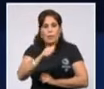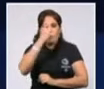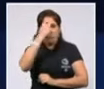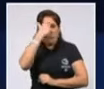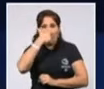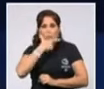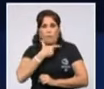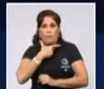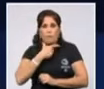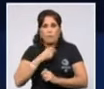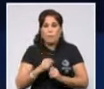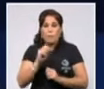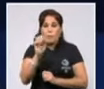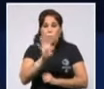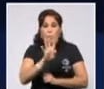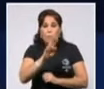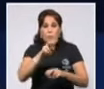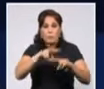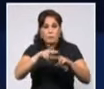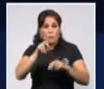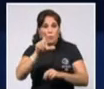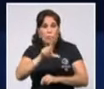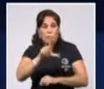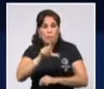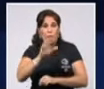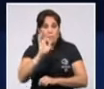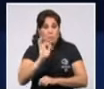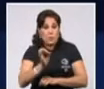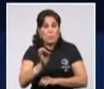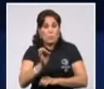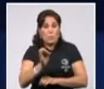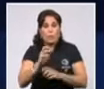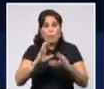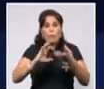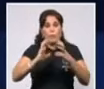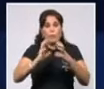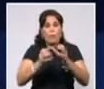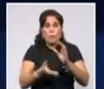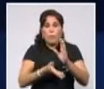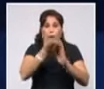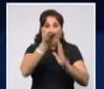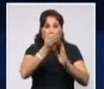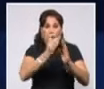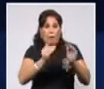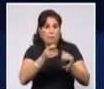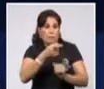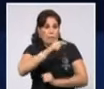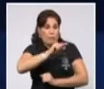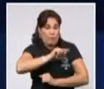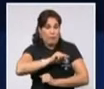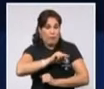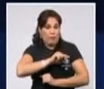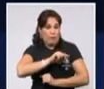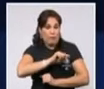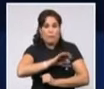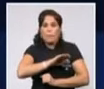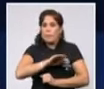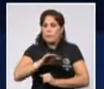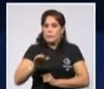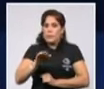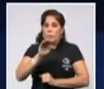Ávila, 4 de Holguín, y con este comportamiento de las altas en el día de ayer, pues ya